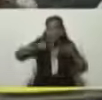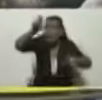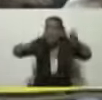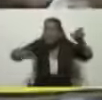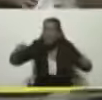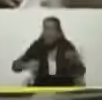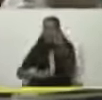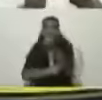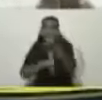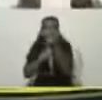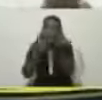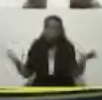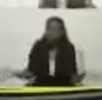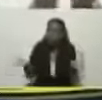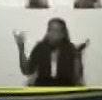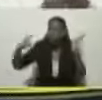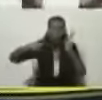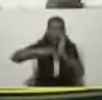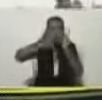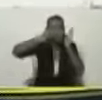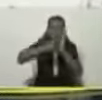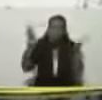para apoyarla.